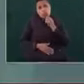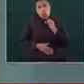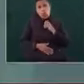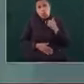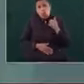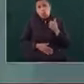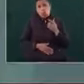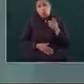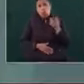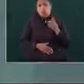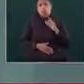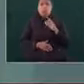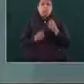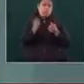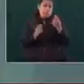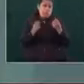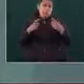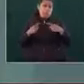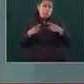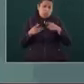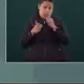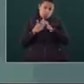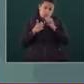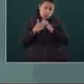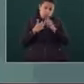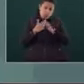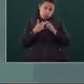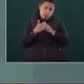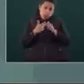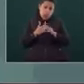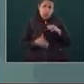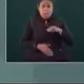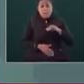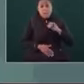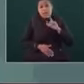Algunos articulistas del Milenio.